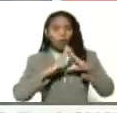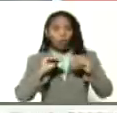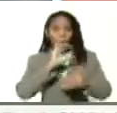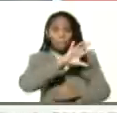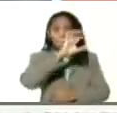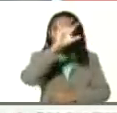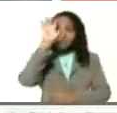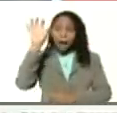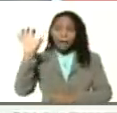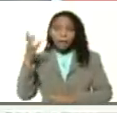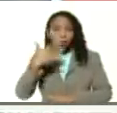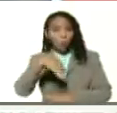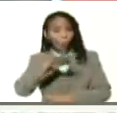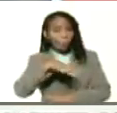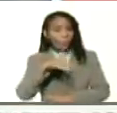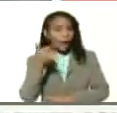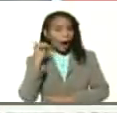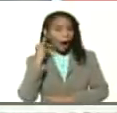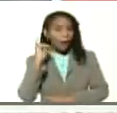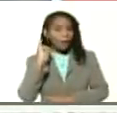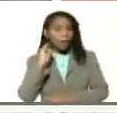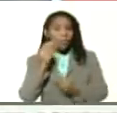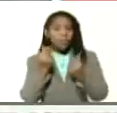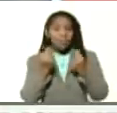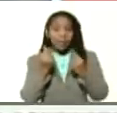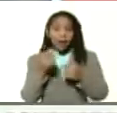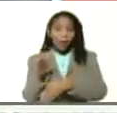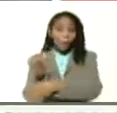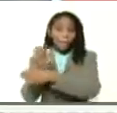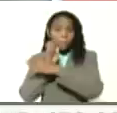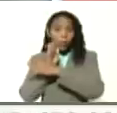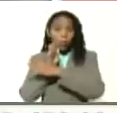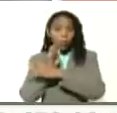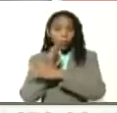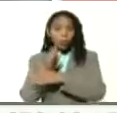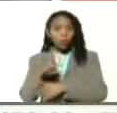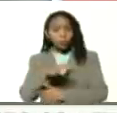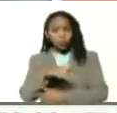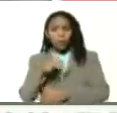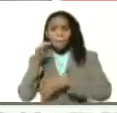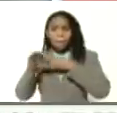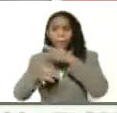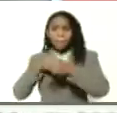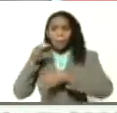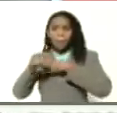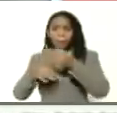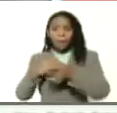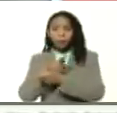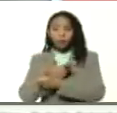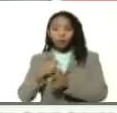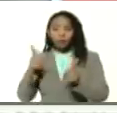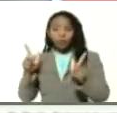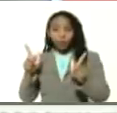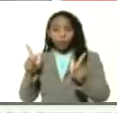países donde hay dinero líquido bloqueado, donde dice sean liberados